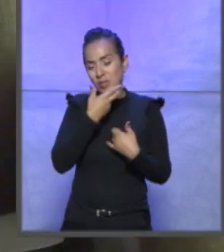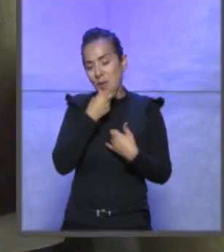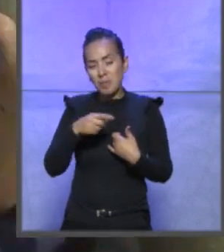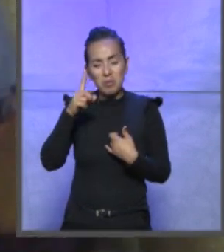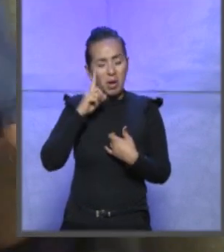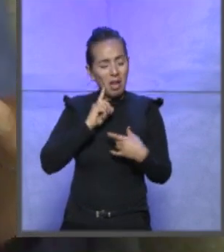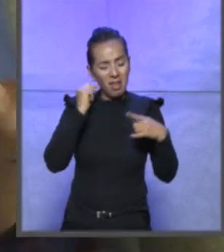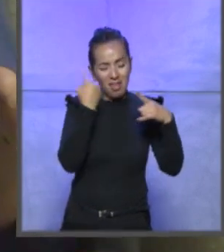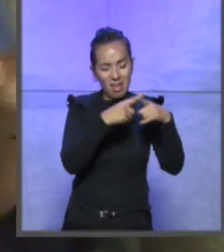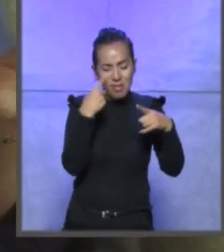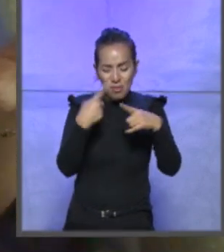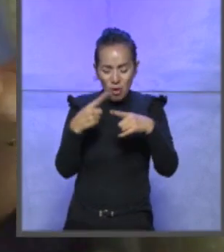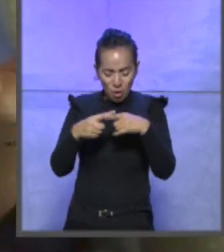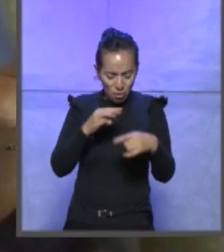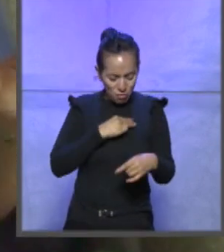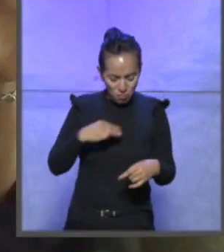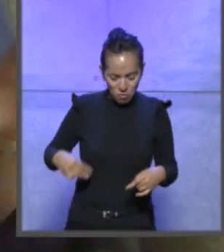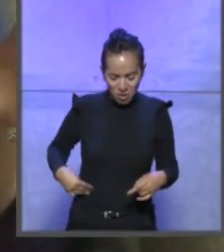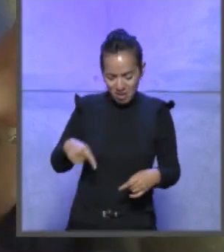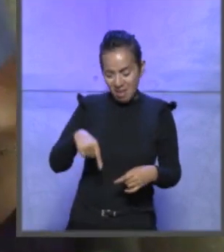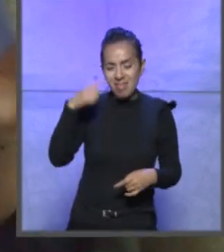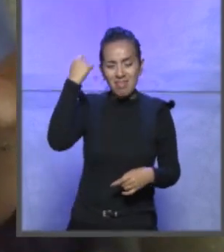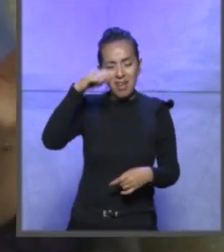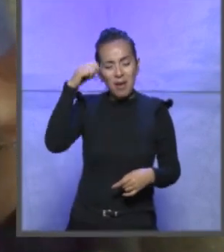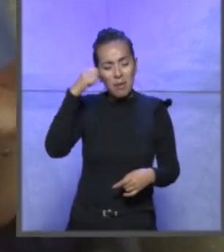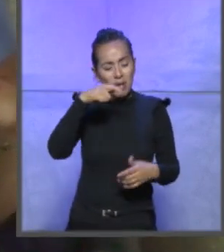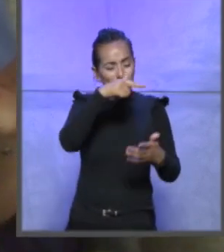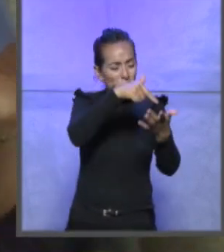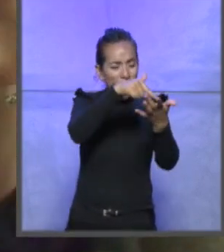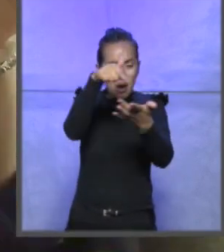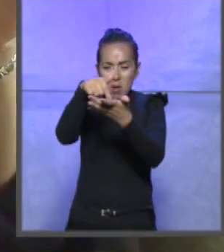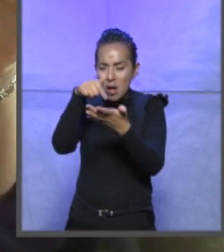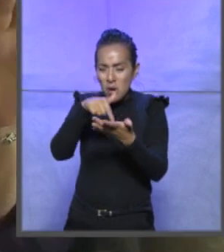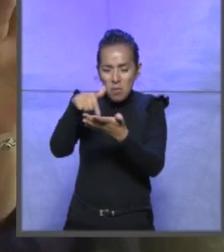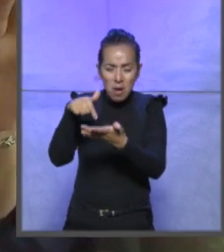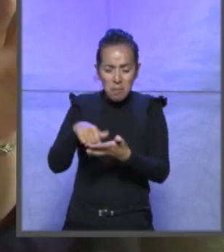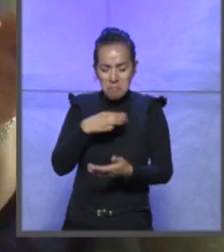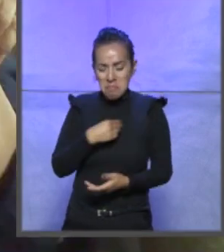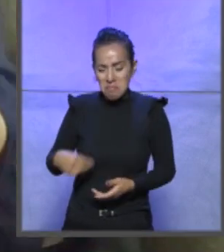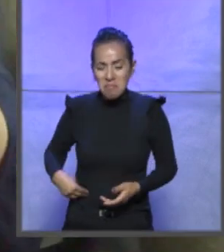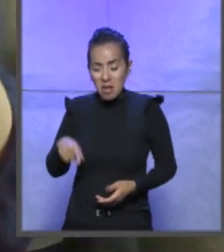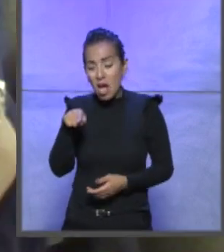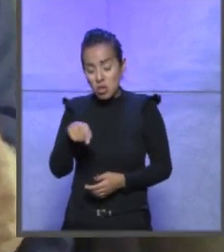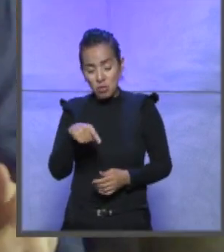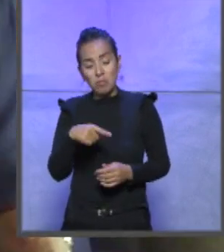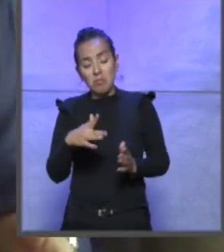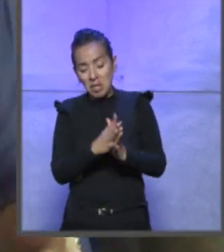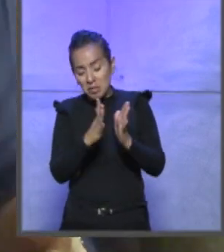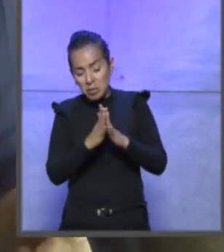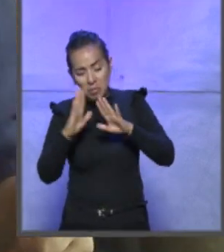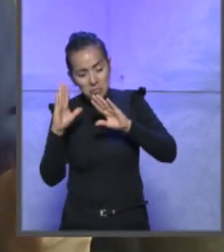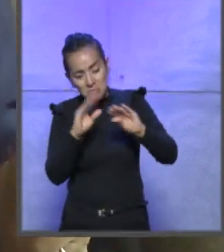muchachos de todos los municipios de Tabasco que están integrados en esta red y participan en actividades de